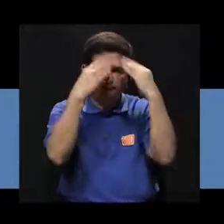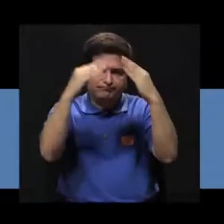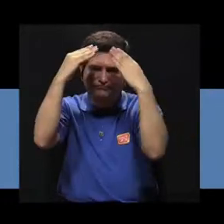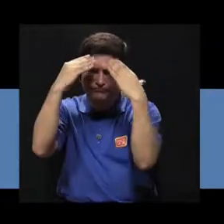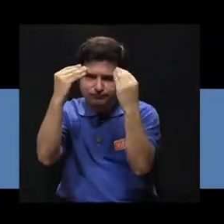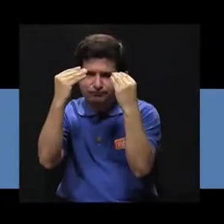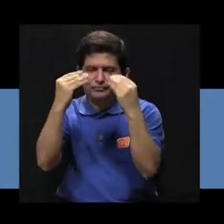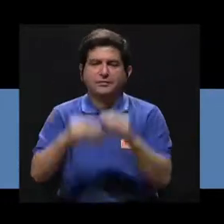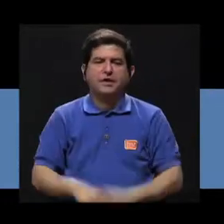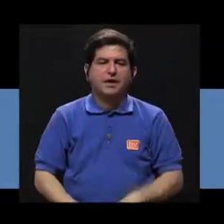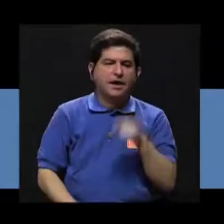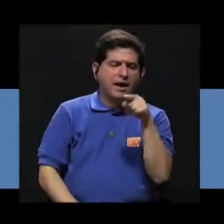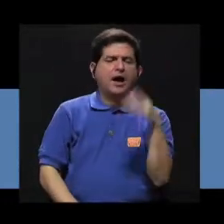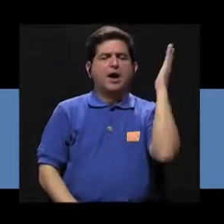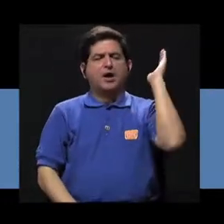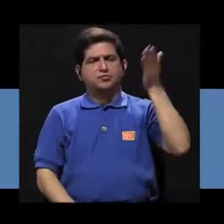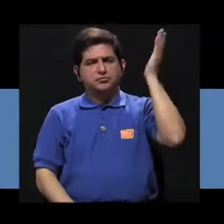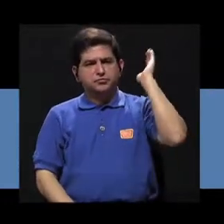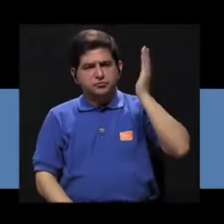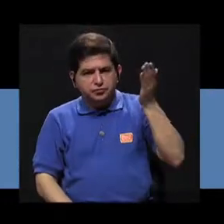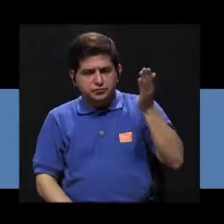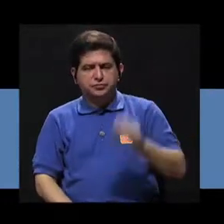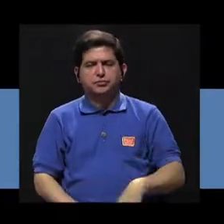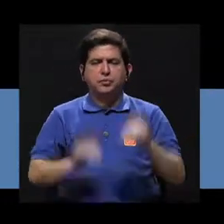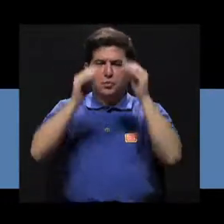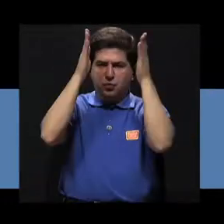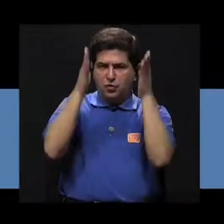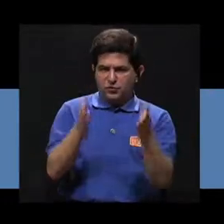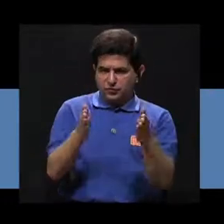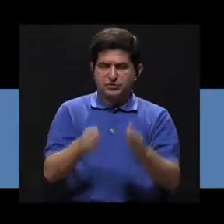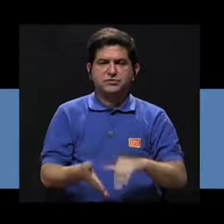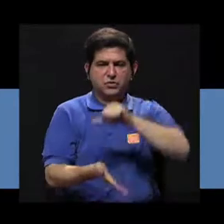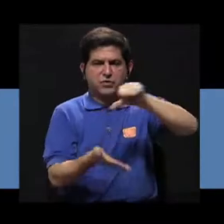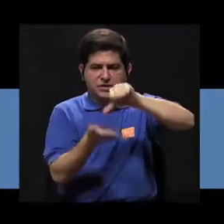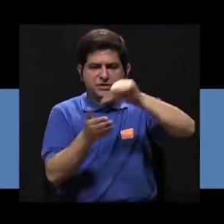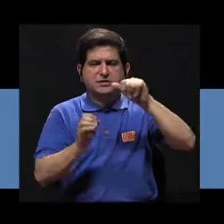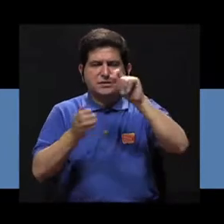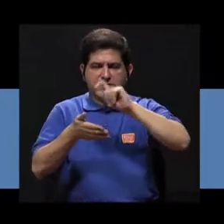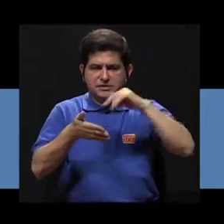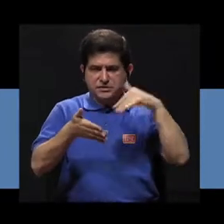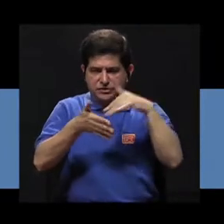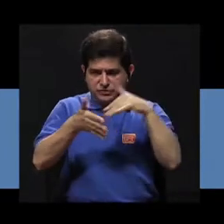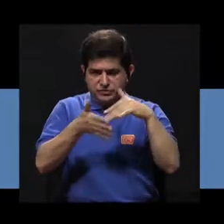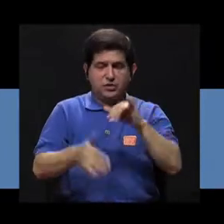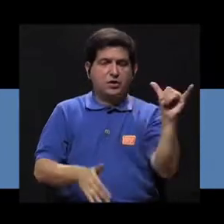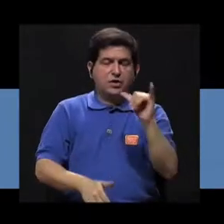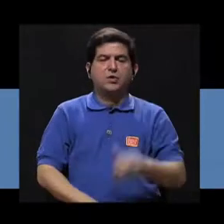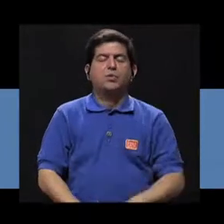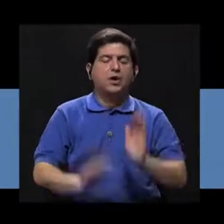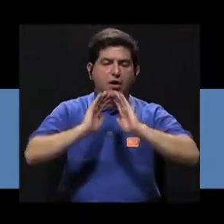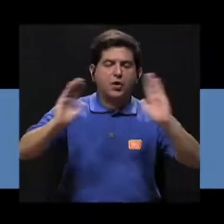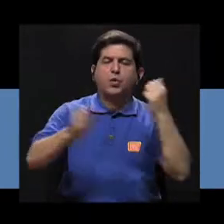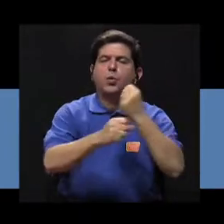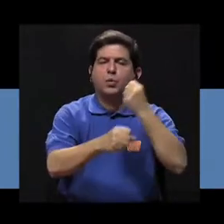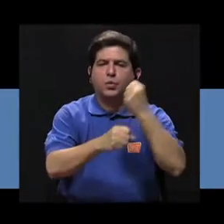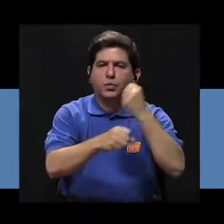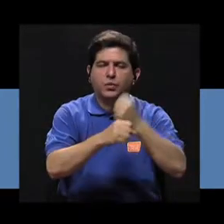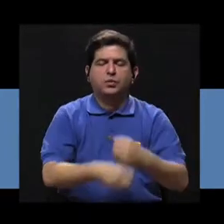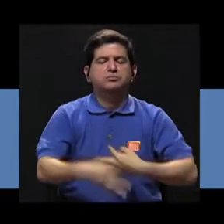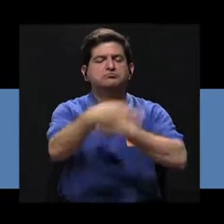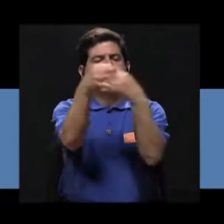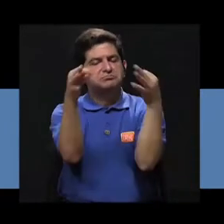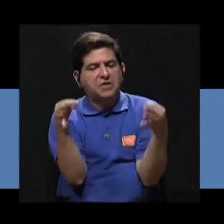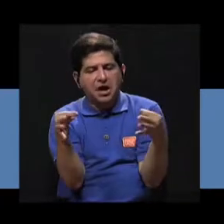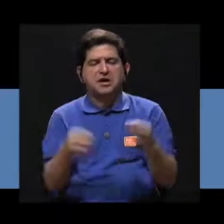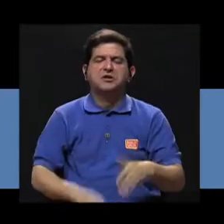como informativa en donde se hacen como charlas con los docentes de los centros escolares y también se trabaja con los niños. Entonces